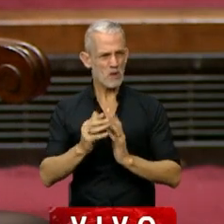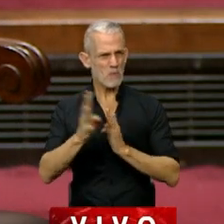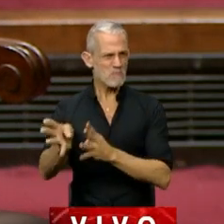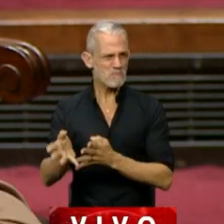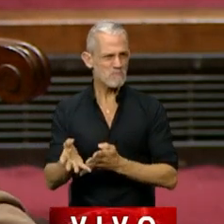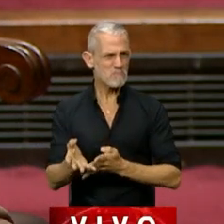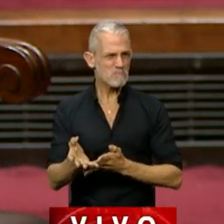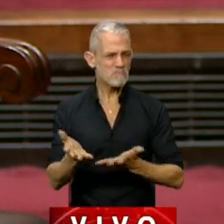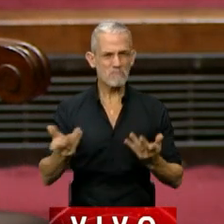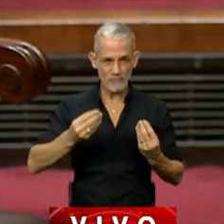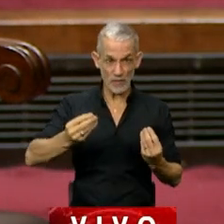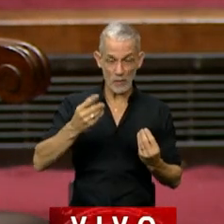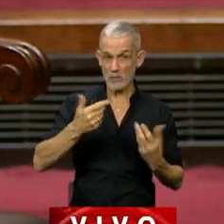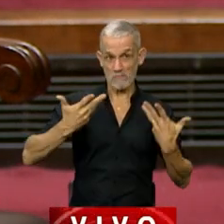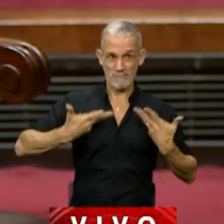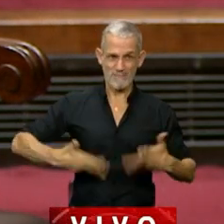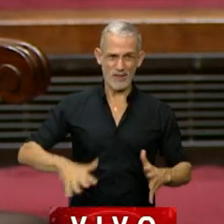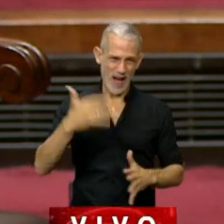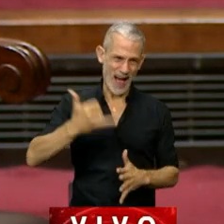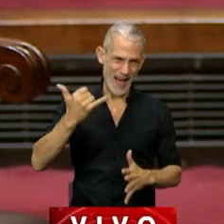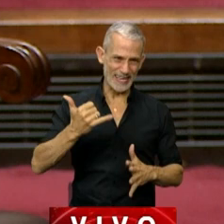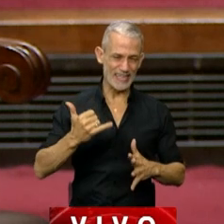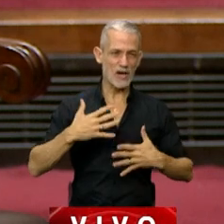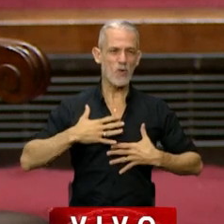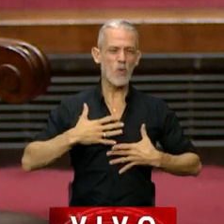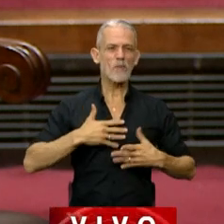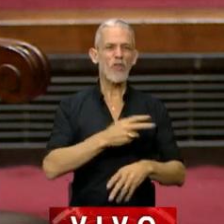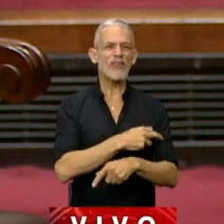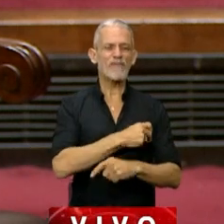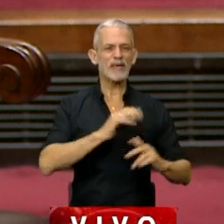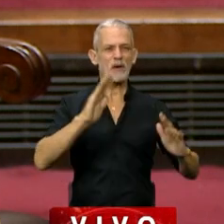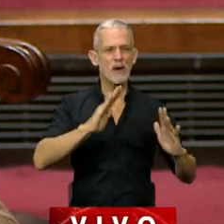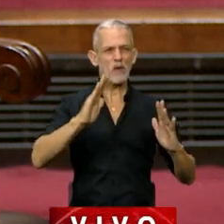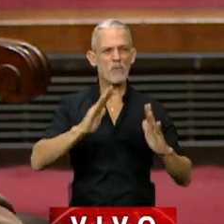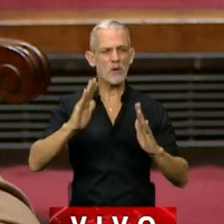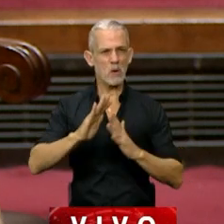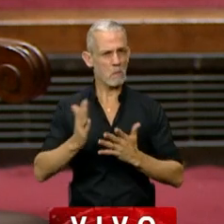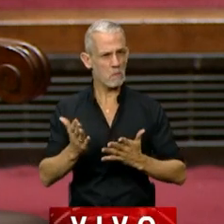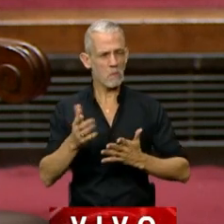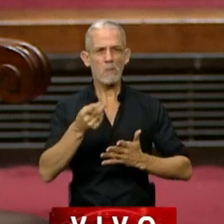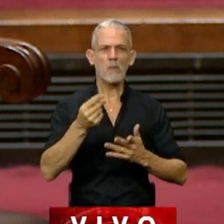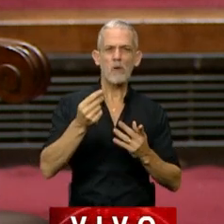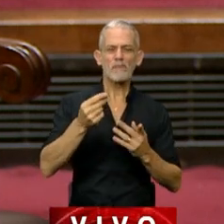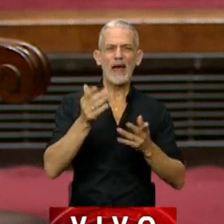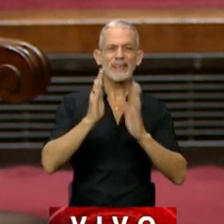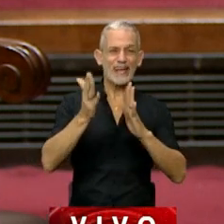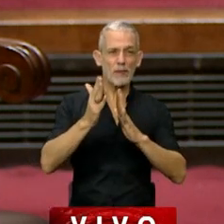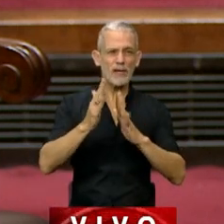De por sí esto se produce naturalmente, pero la existencia de una serie de prácticas